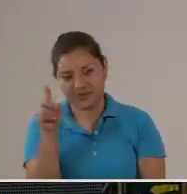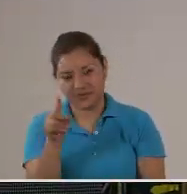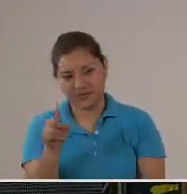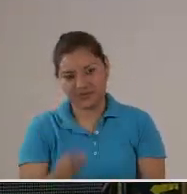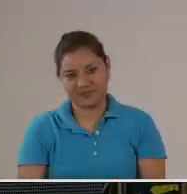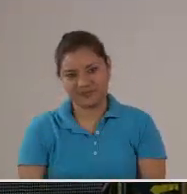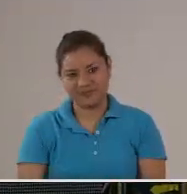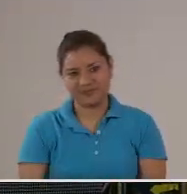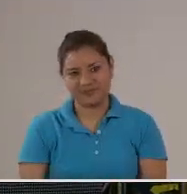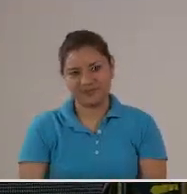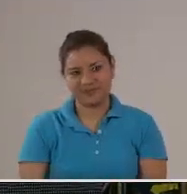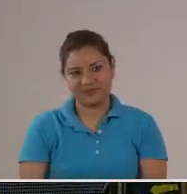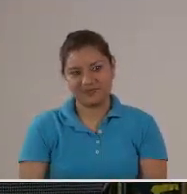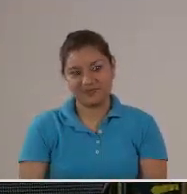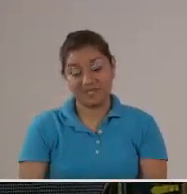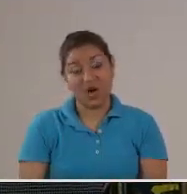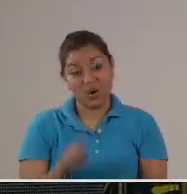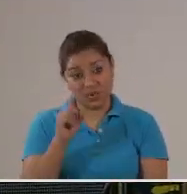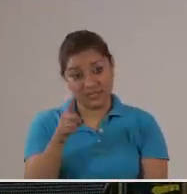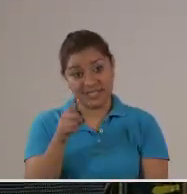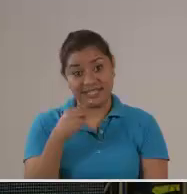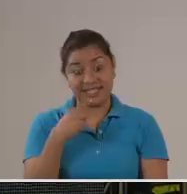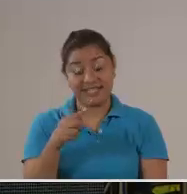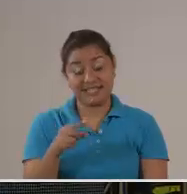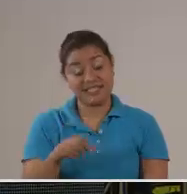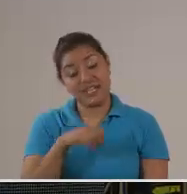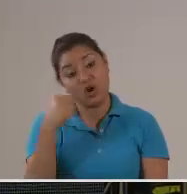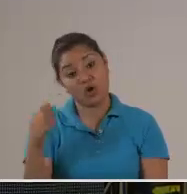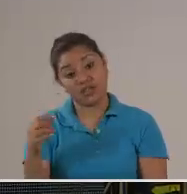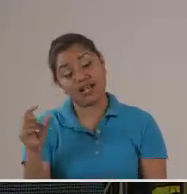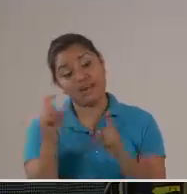dice usted le dice de otra manera usted está